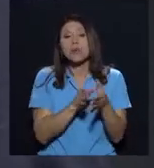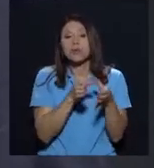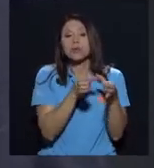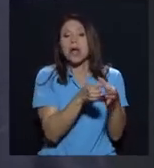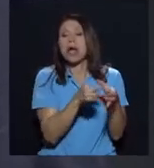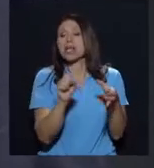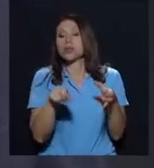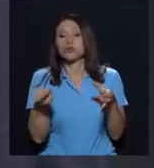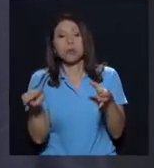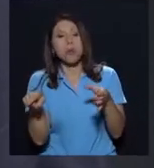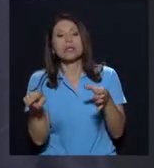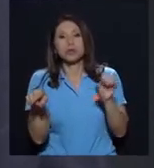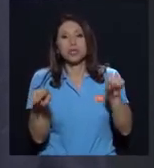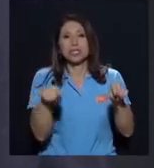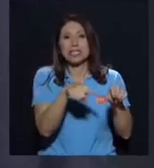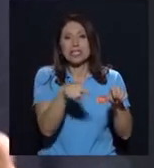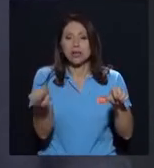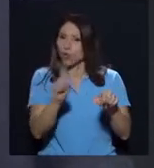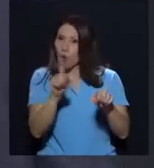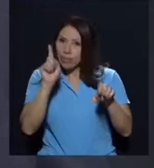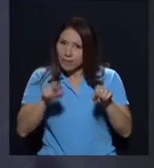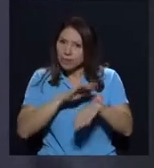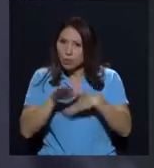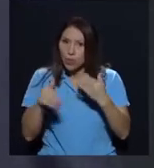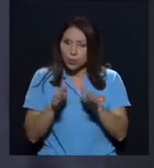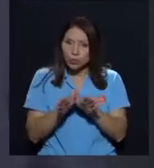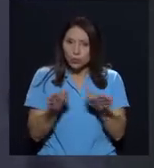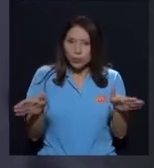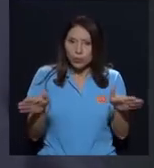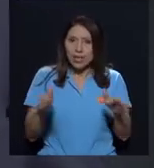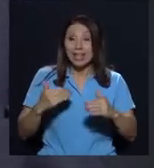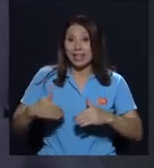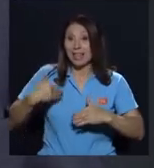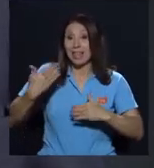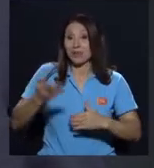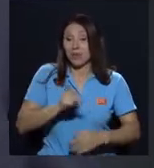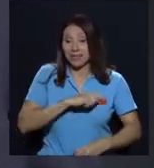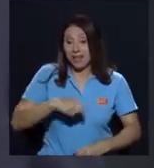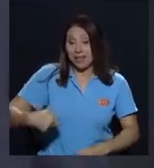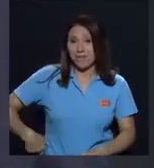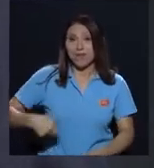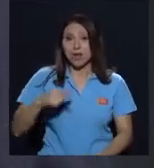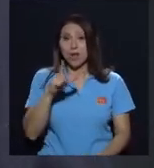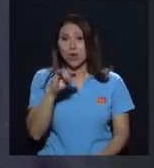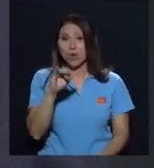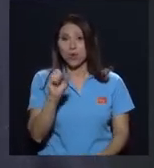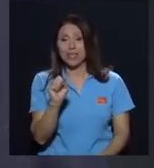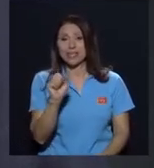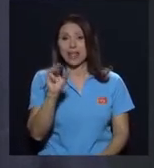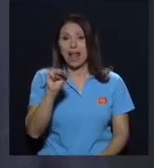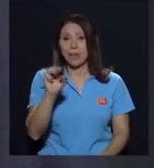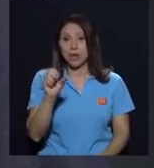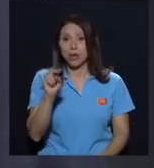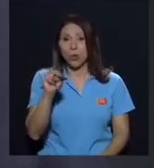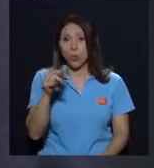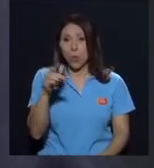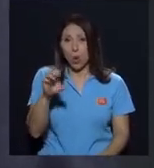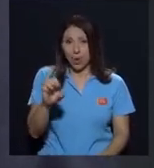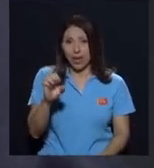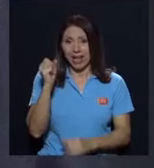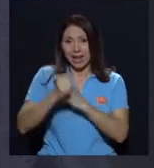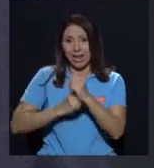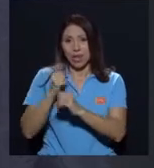problema era de tal magnitud que después que uno es alberto monge llegó en el 82 lo bueno los empresarios